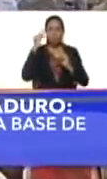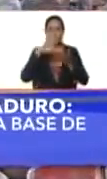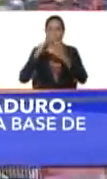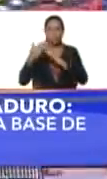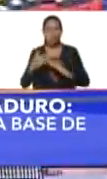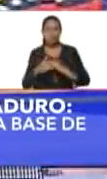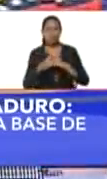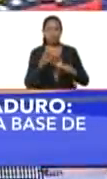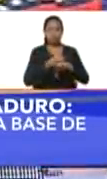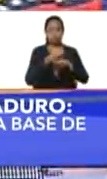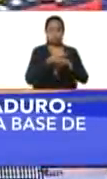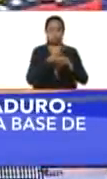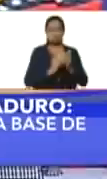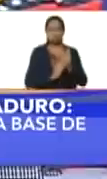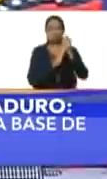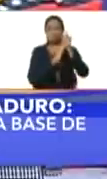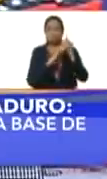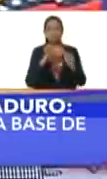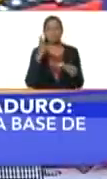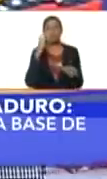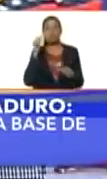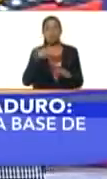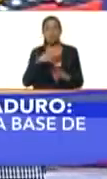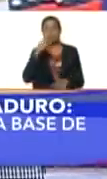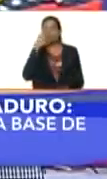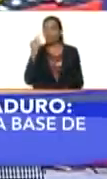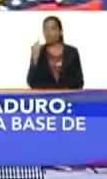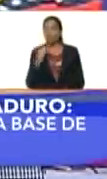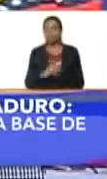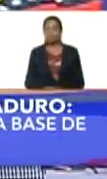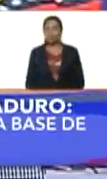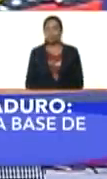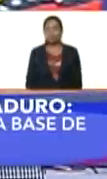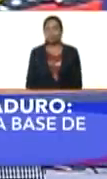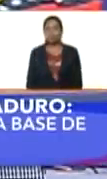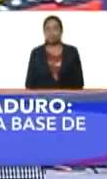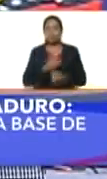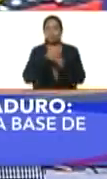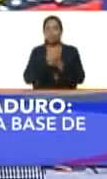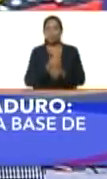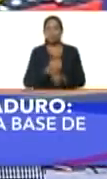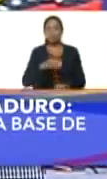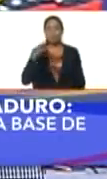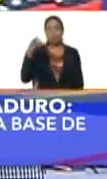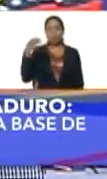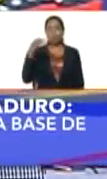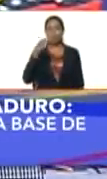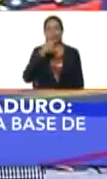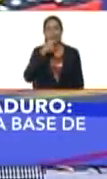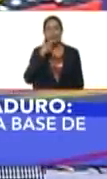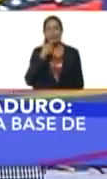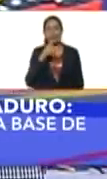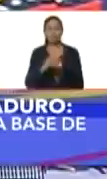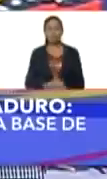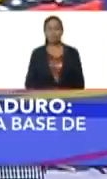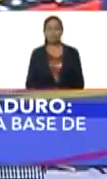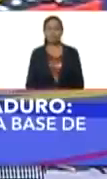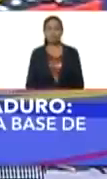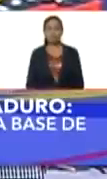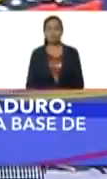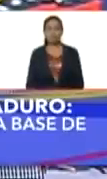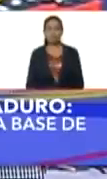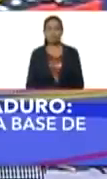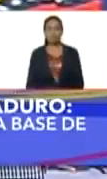comunitario. Por ejemplo, aquí en Zamora, en mi querida Guatire, bella, Guatire es bella, y tiene al